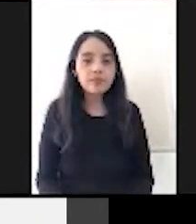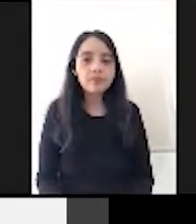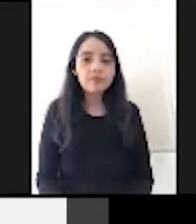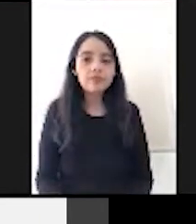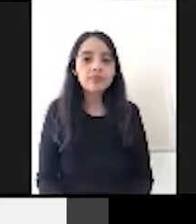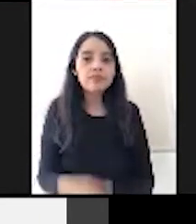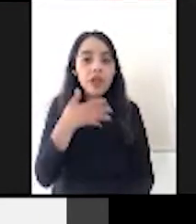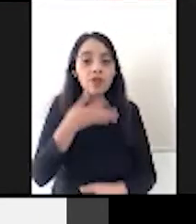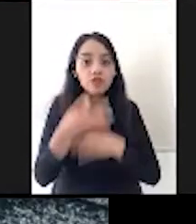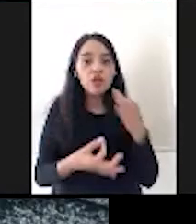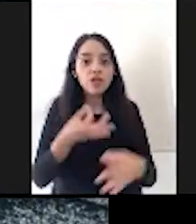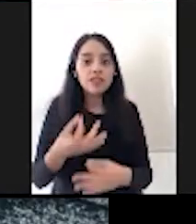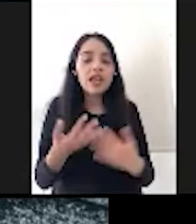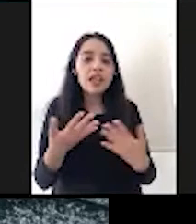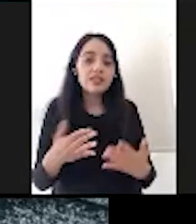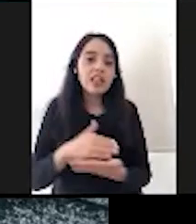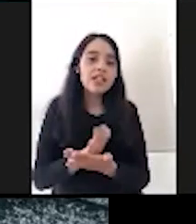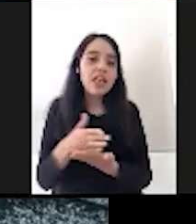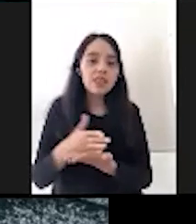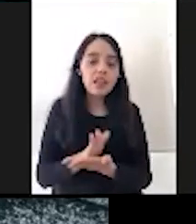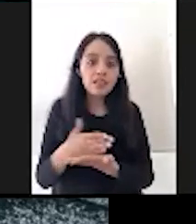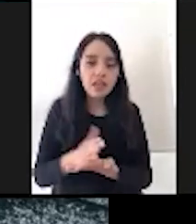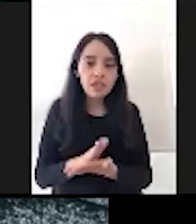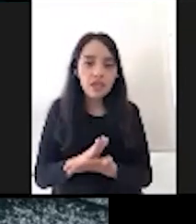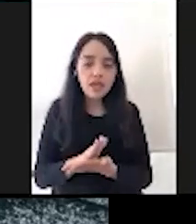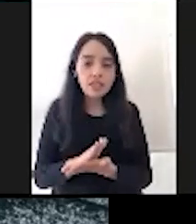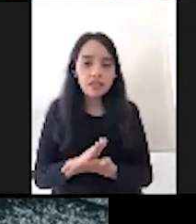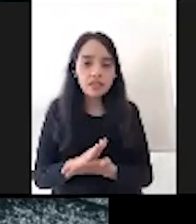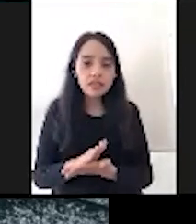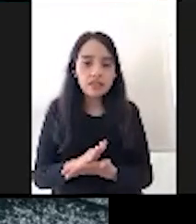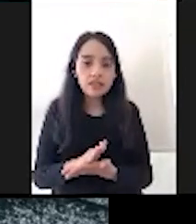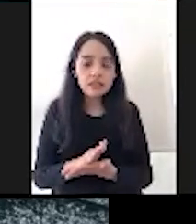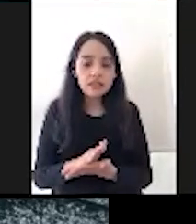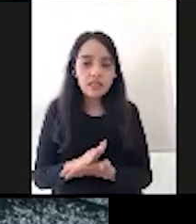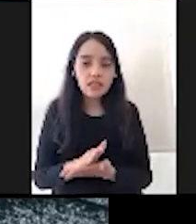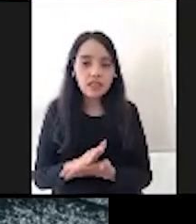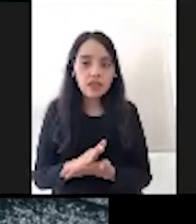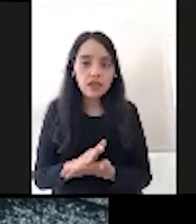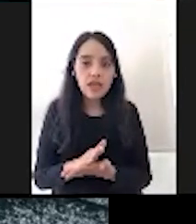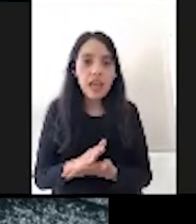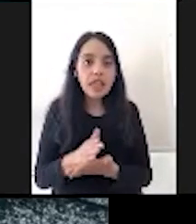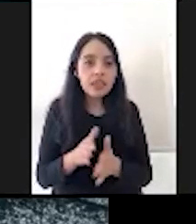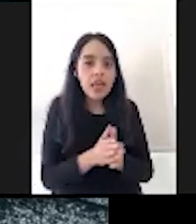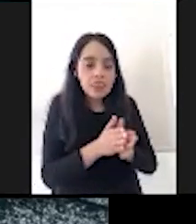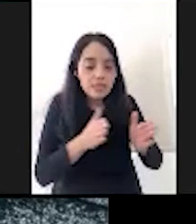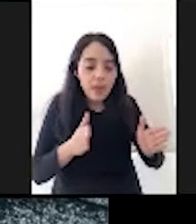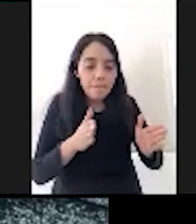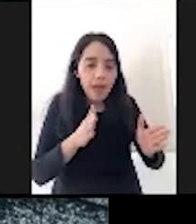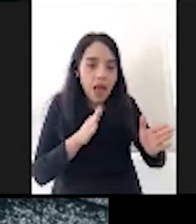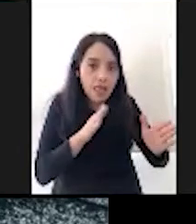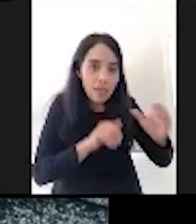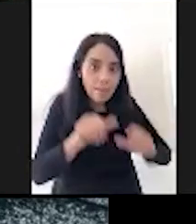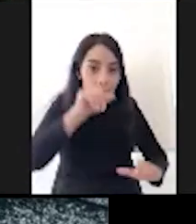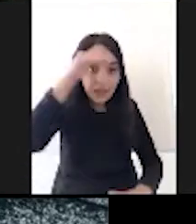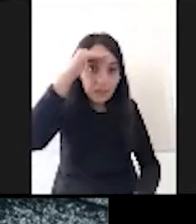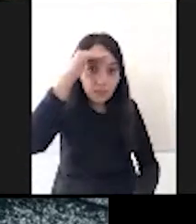todo corresponde a estrategias que están ya sea en etapa de experimentación, en laboratorio, o